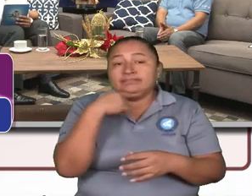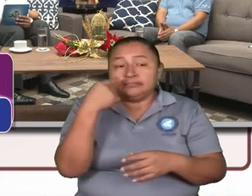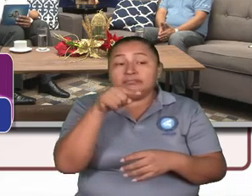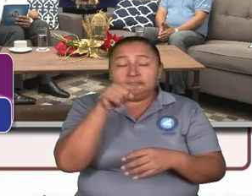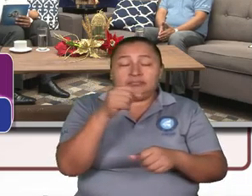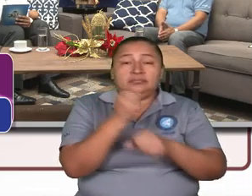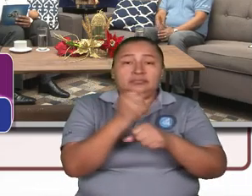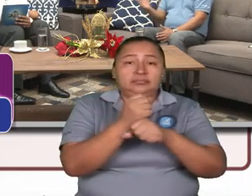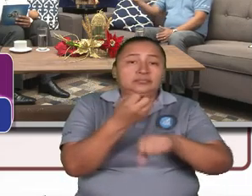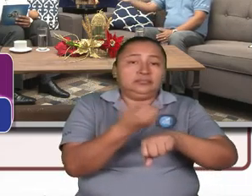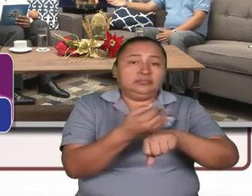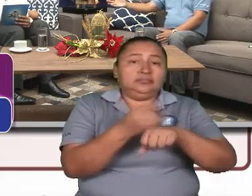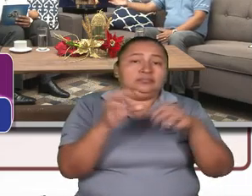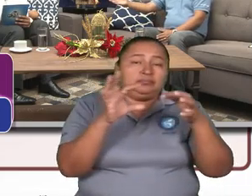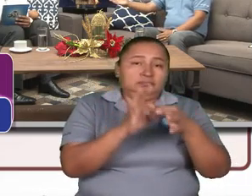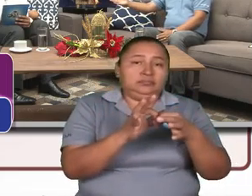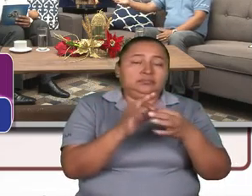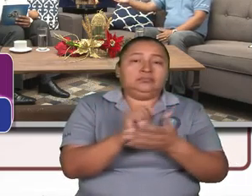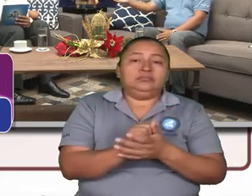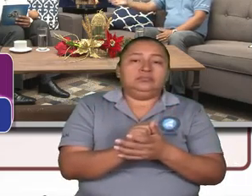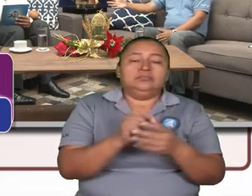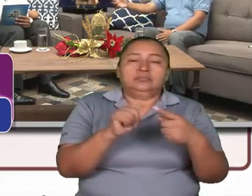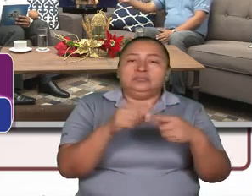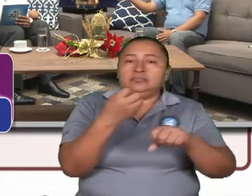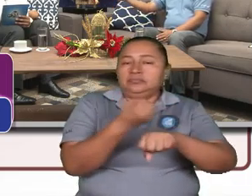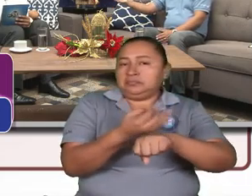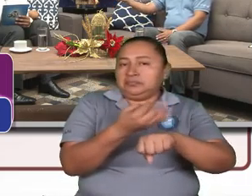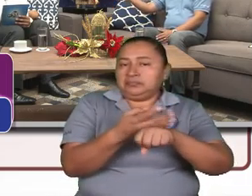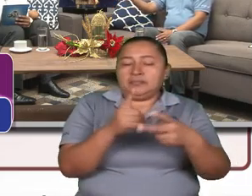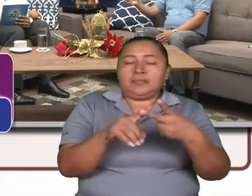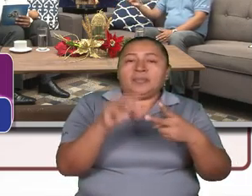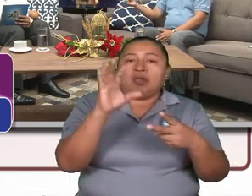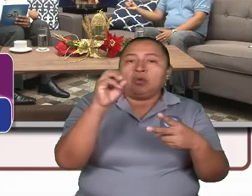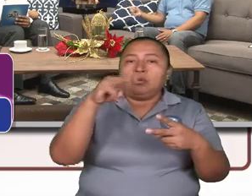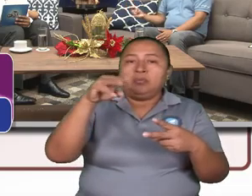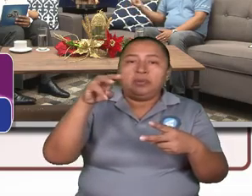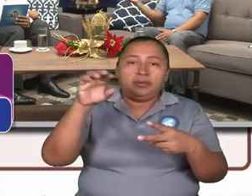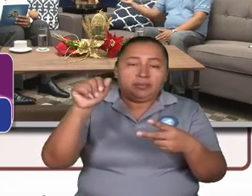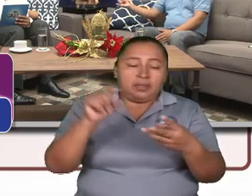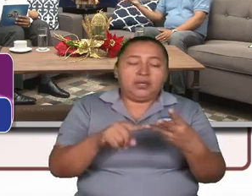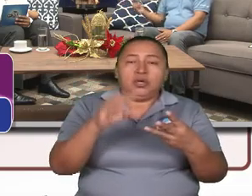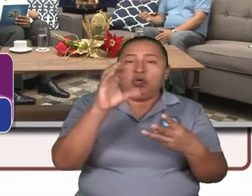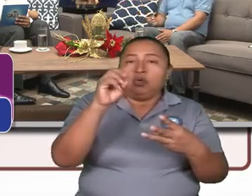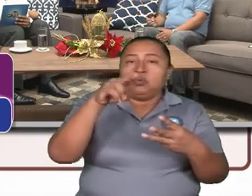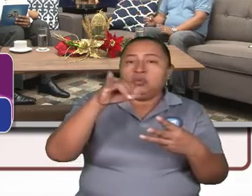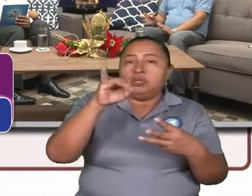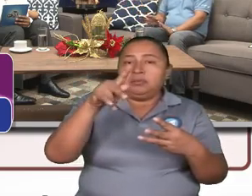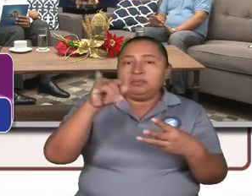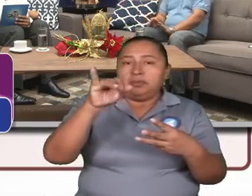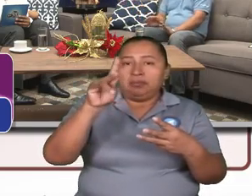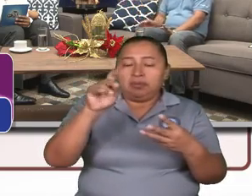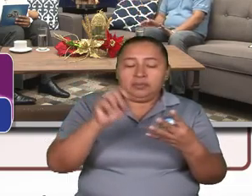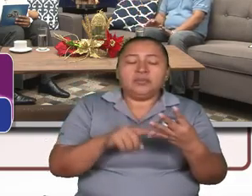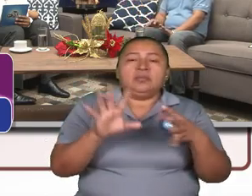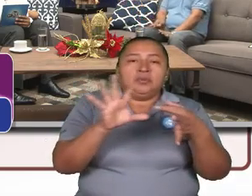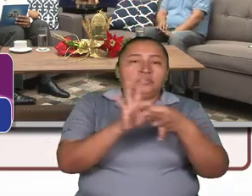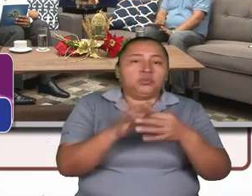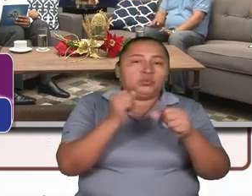comercial meramente dicho, sino que también se ha convertido en un espacio de encuentro para para otras